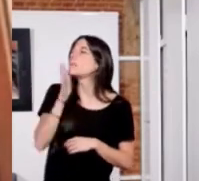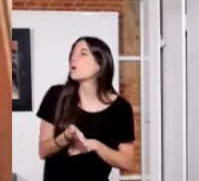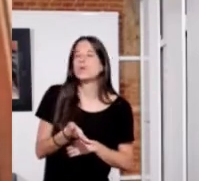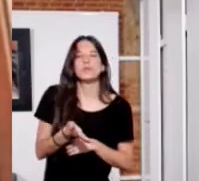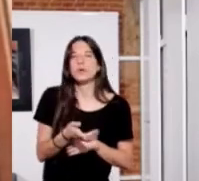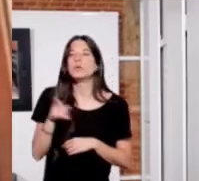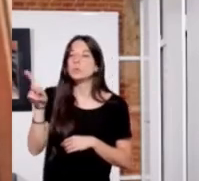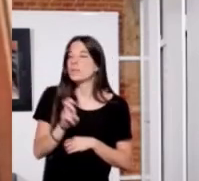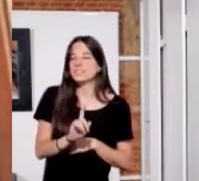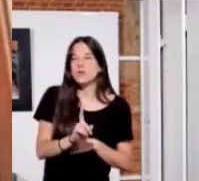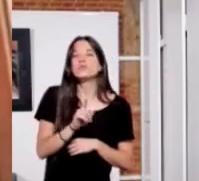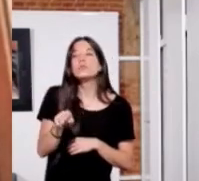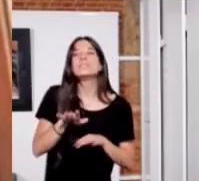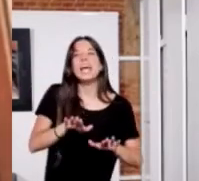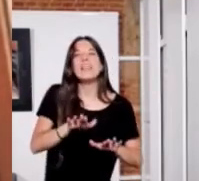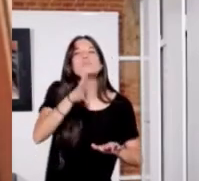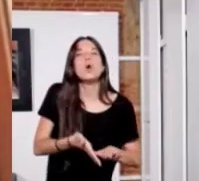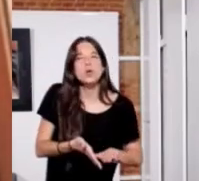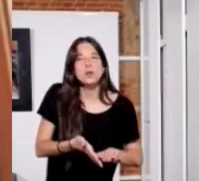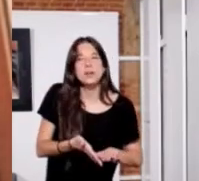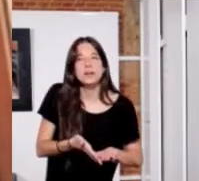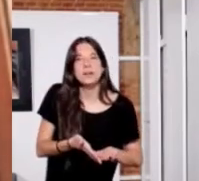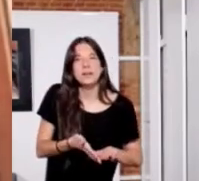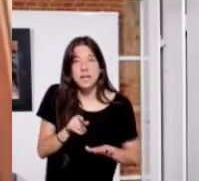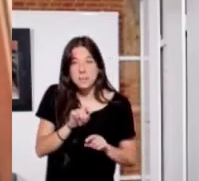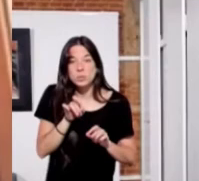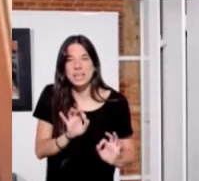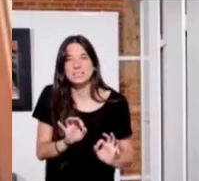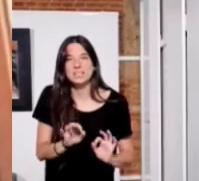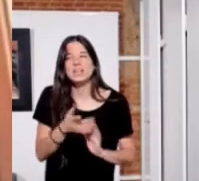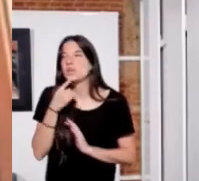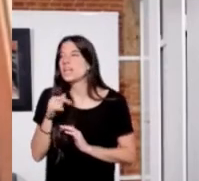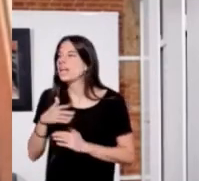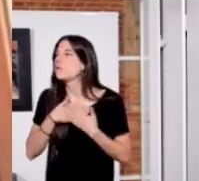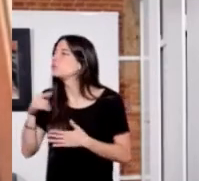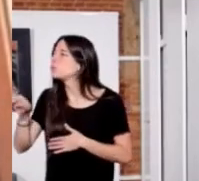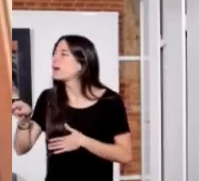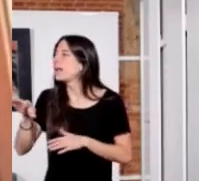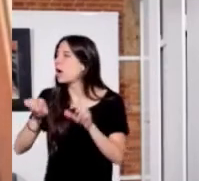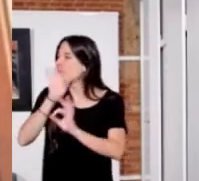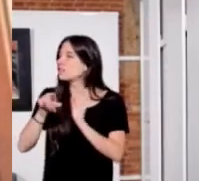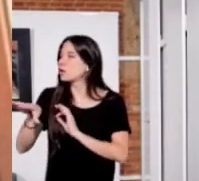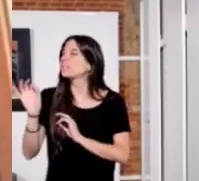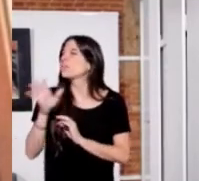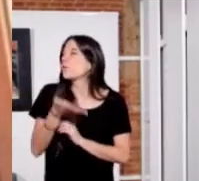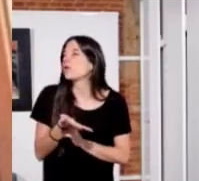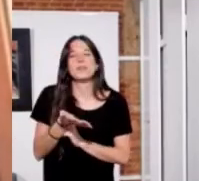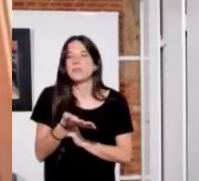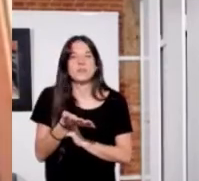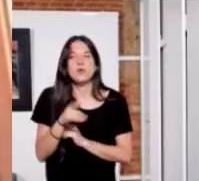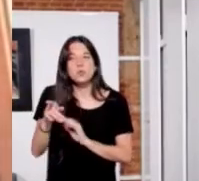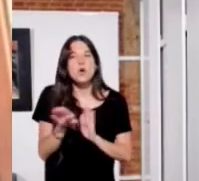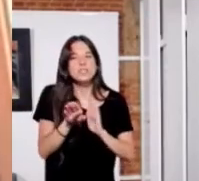quedas. Mi pregunta no es al voluntariado por qué has escogido esta organización para ser voluntario, sino por qué